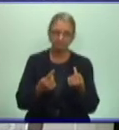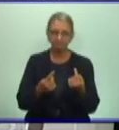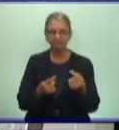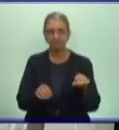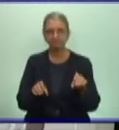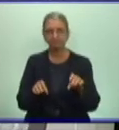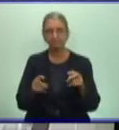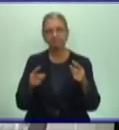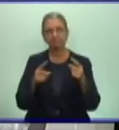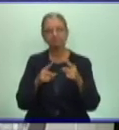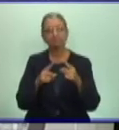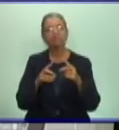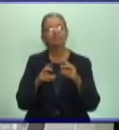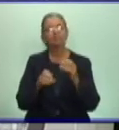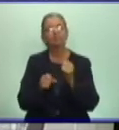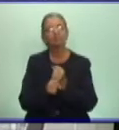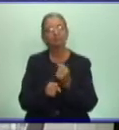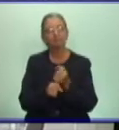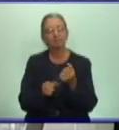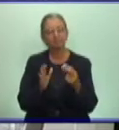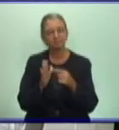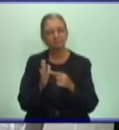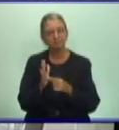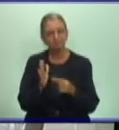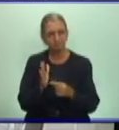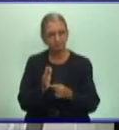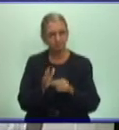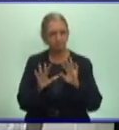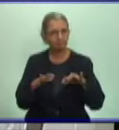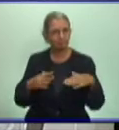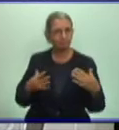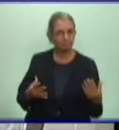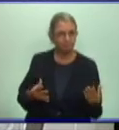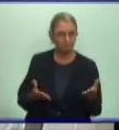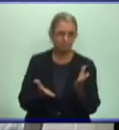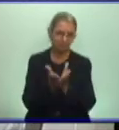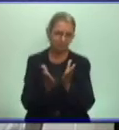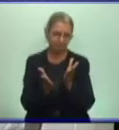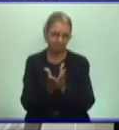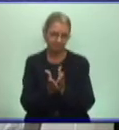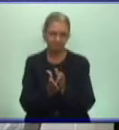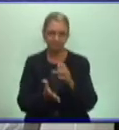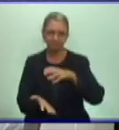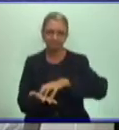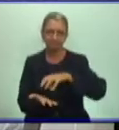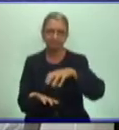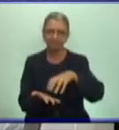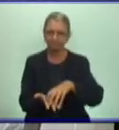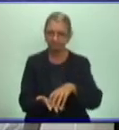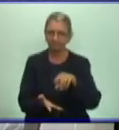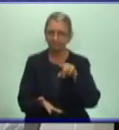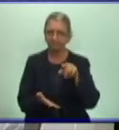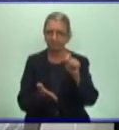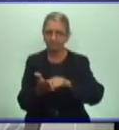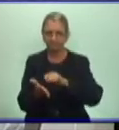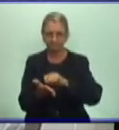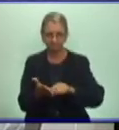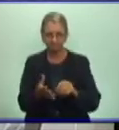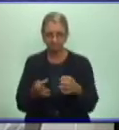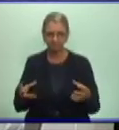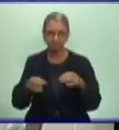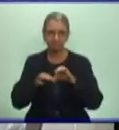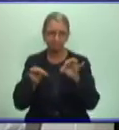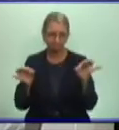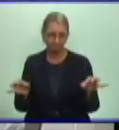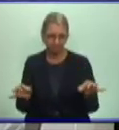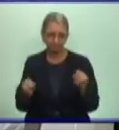las características de la asignatura el estudio de la localidad. Ese que hemos cogido como referencia el plan tipo que está previsto que es para desarrollarlo en el estudio de paisaje, no